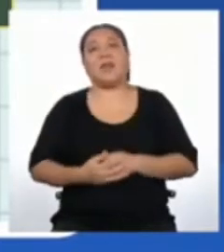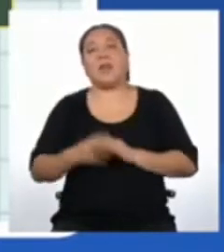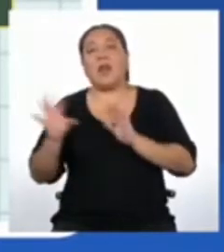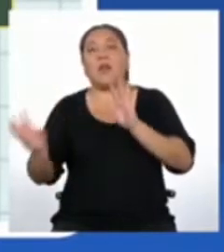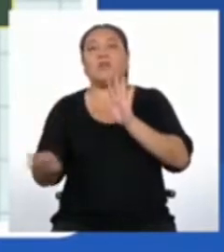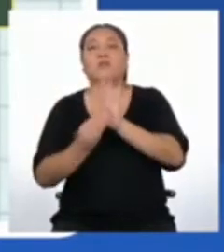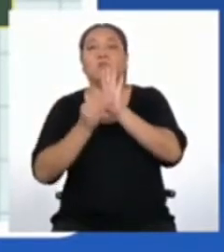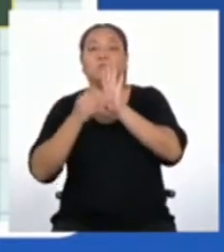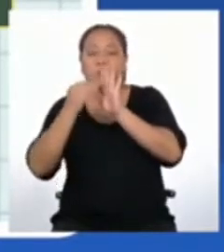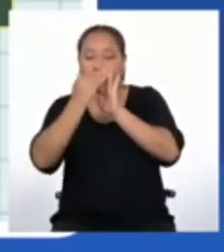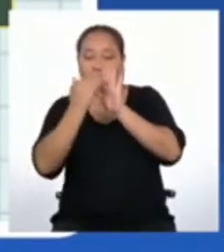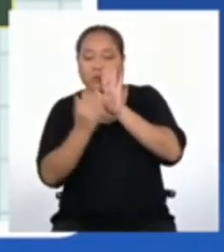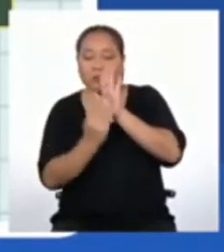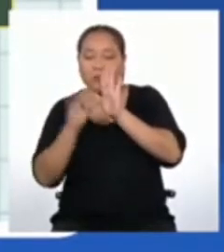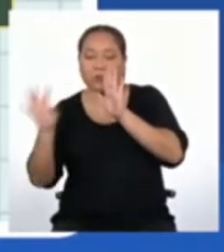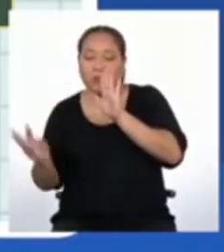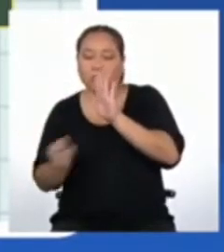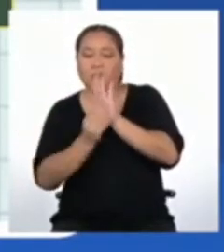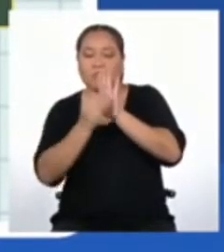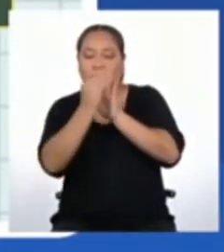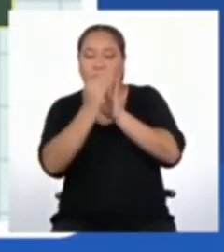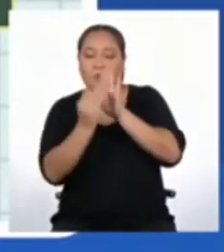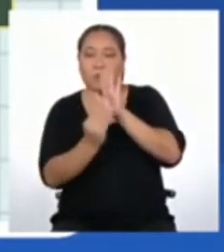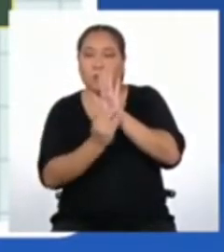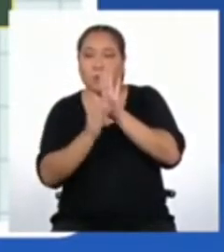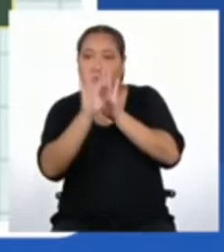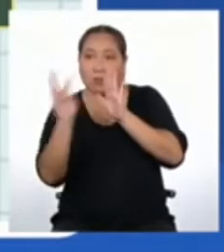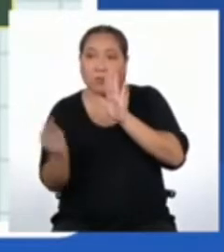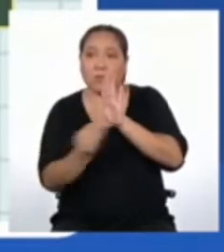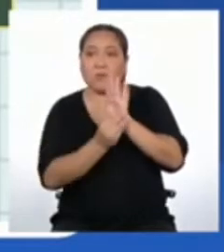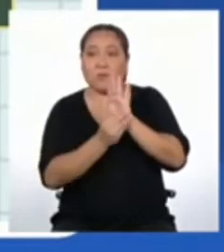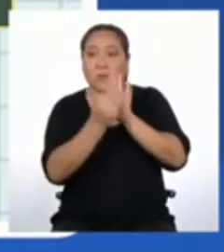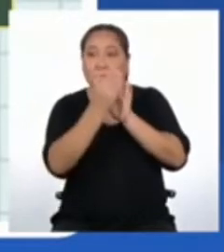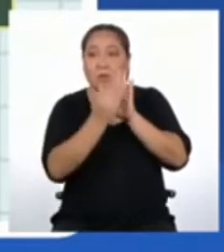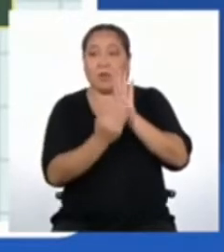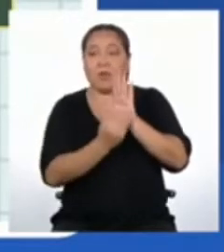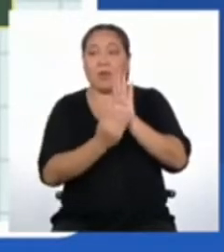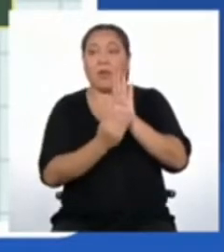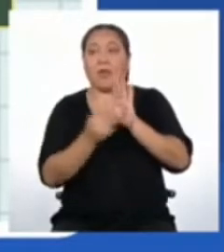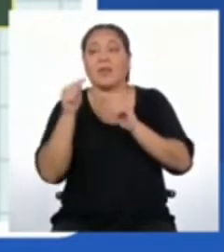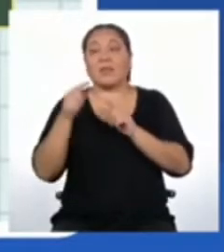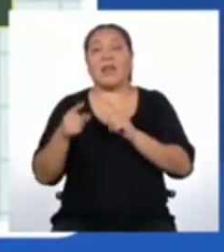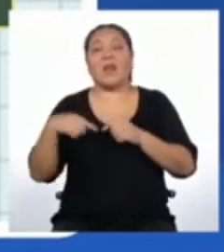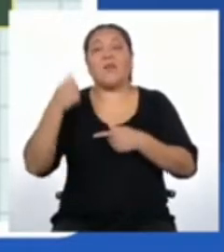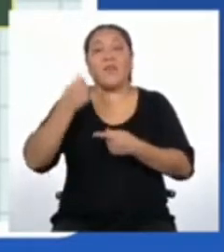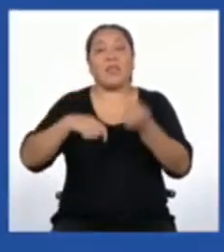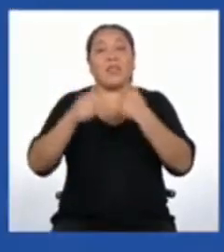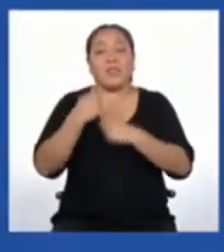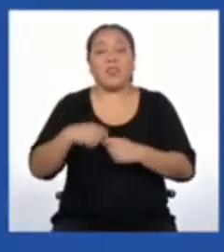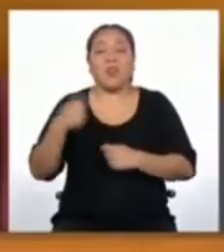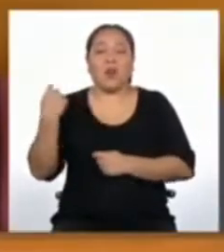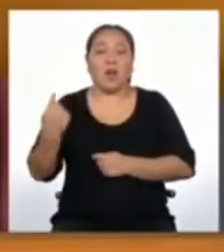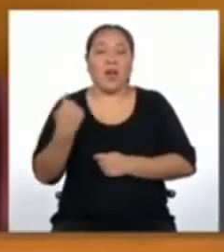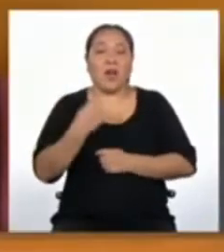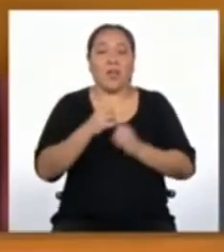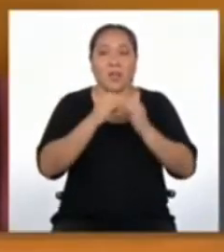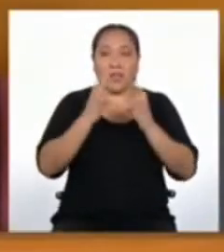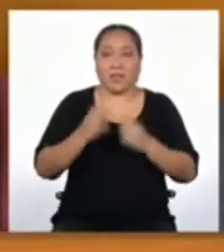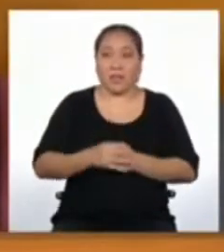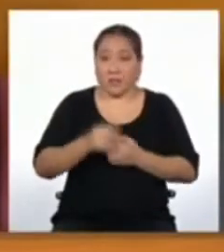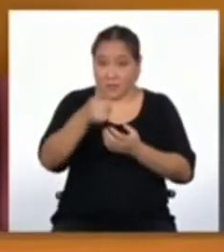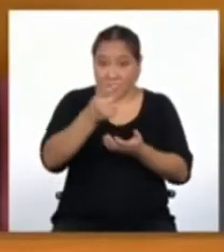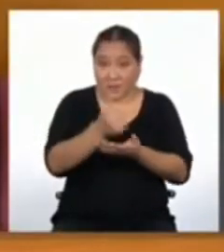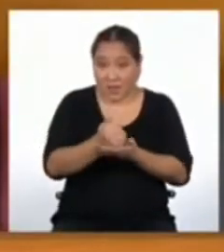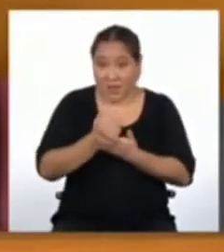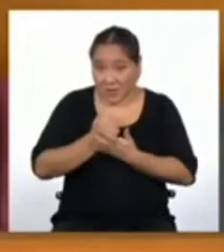de colocar debajo de cada una la cantidad de soles que Faustina ha vendido cada día. ¿Nos das una